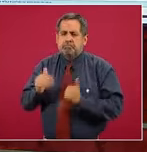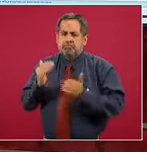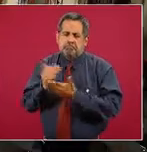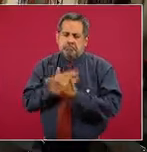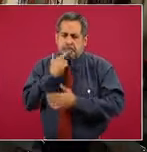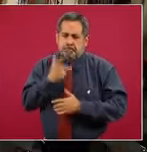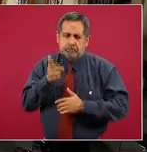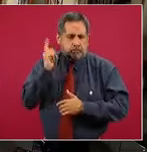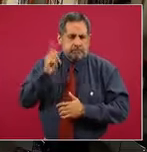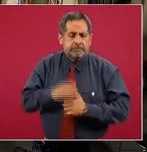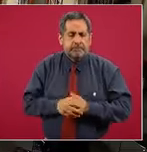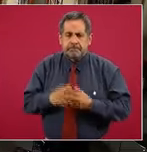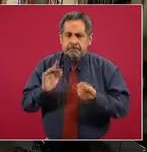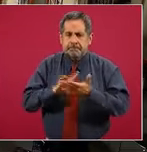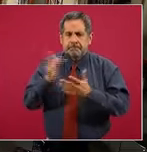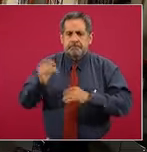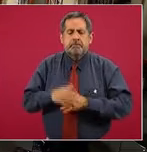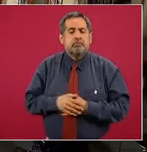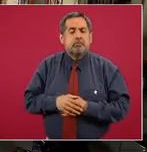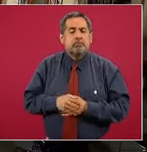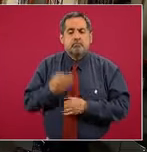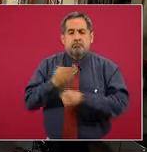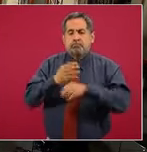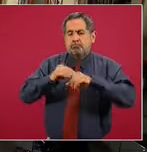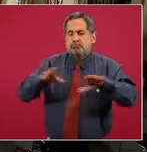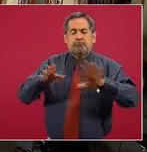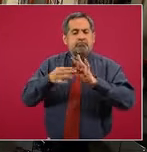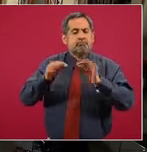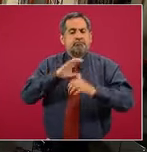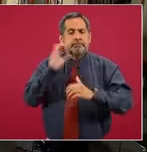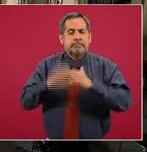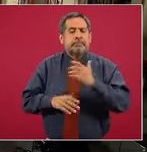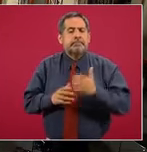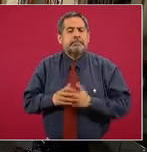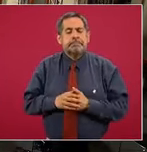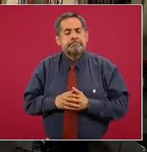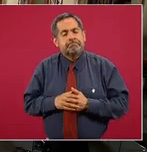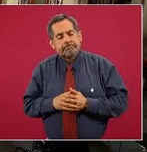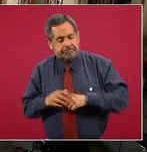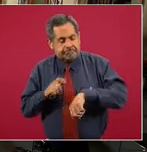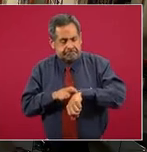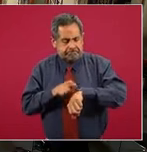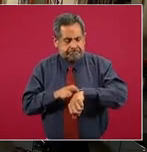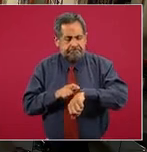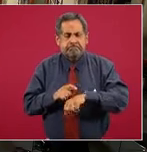con esto terminamos el informe, y todavía queda